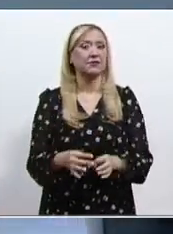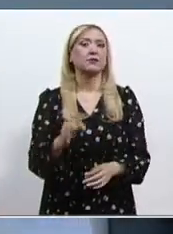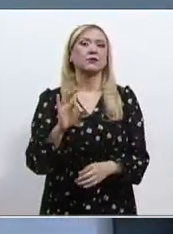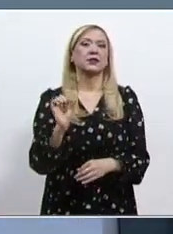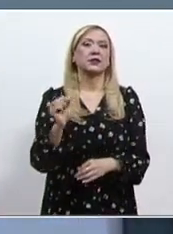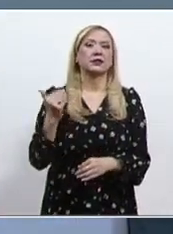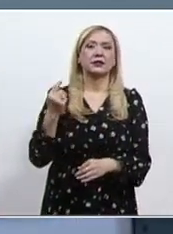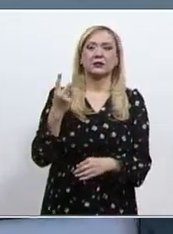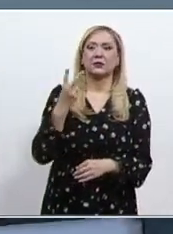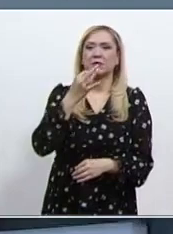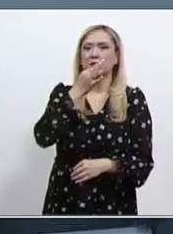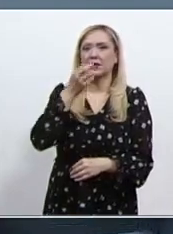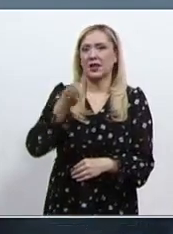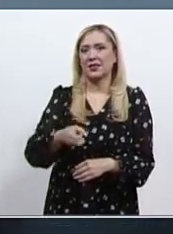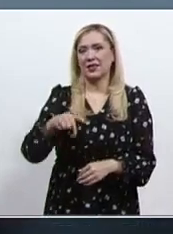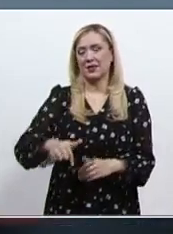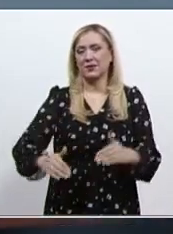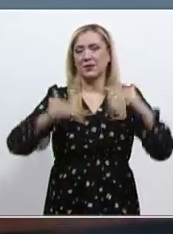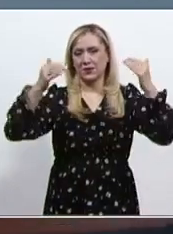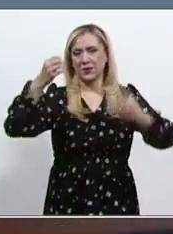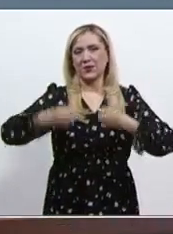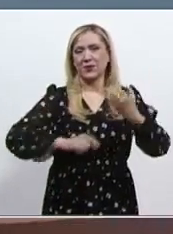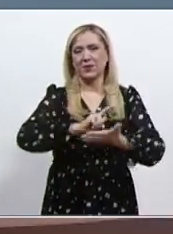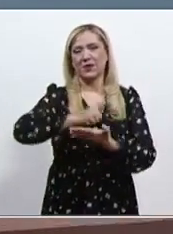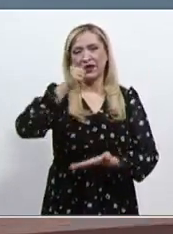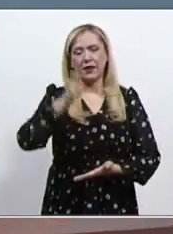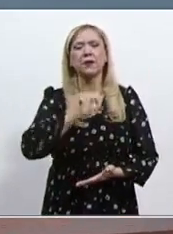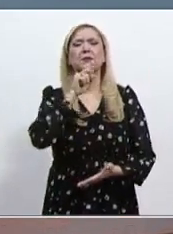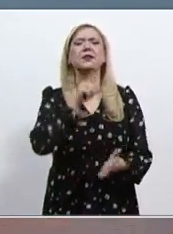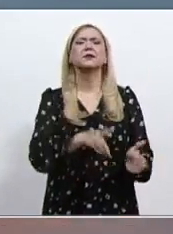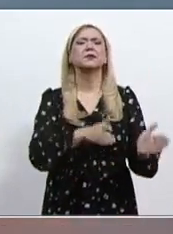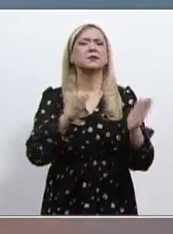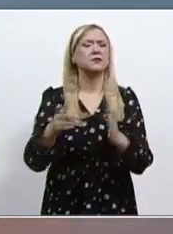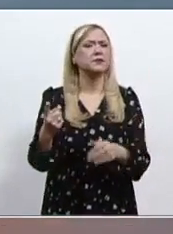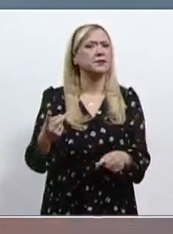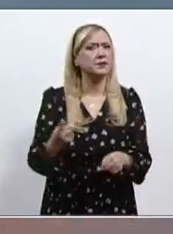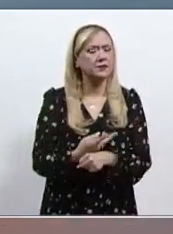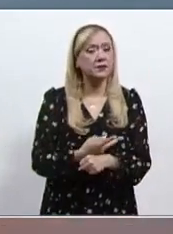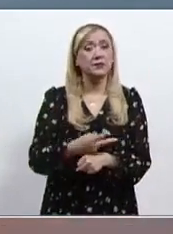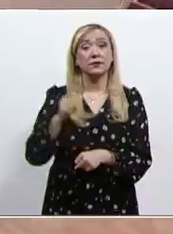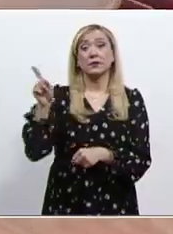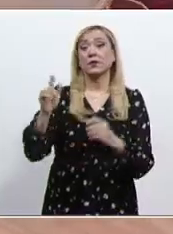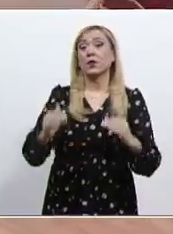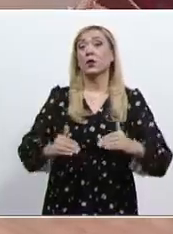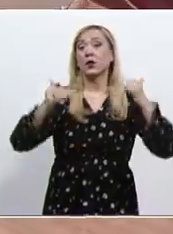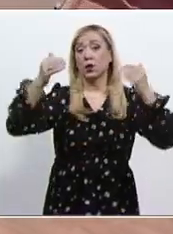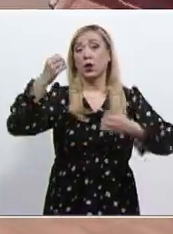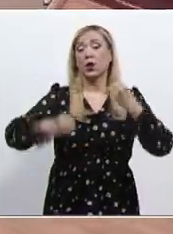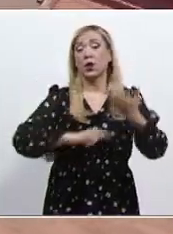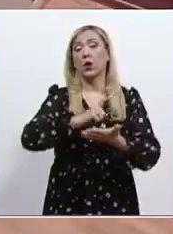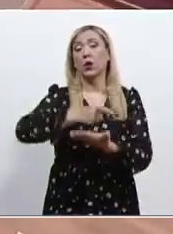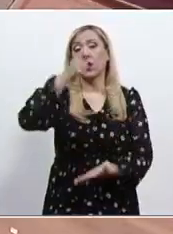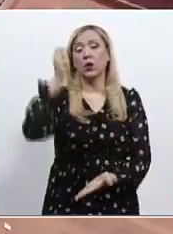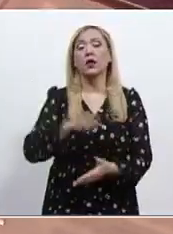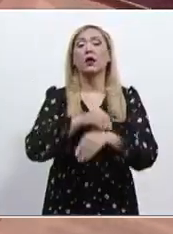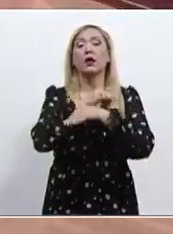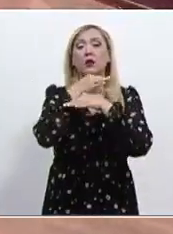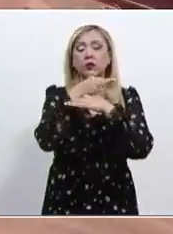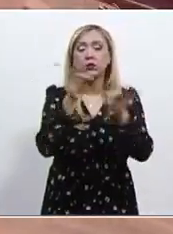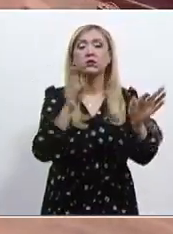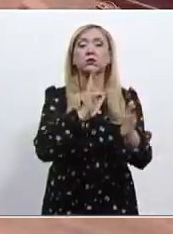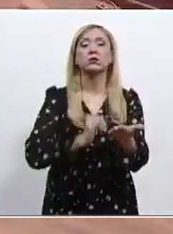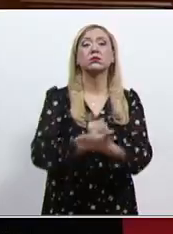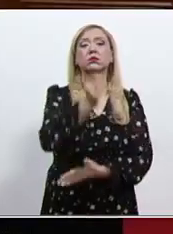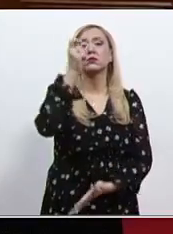unos minutos aquí en el pleno de la suprema corte y seguimos con las noticias porque justamente la suprema corte publicó la sentencia del pleno en la acción